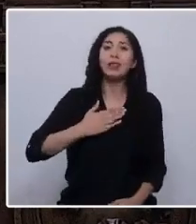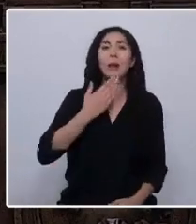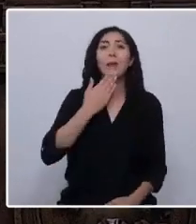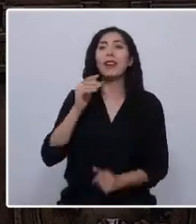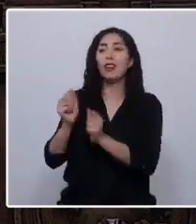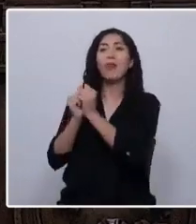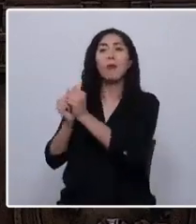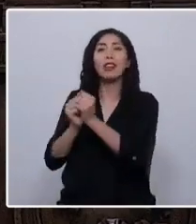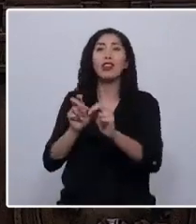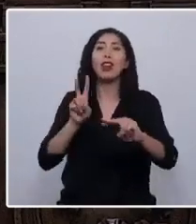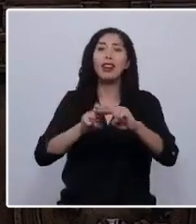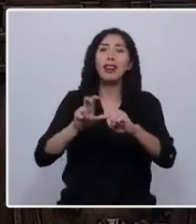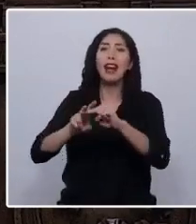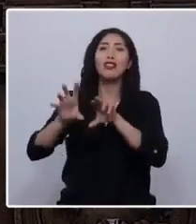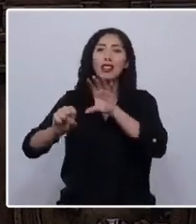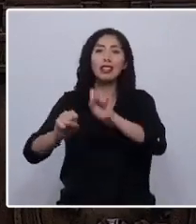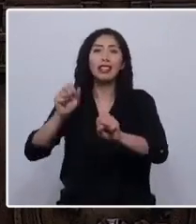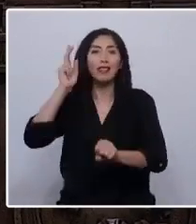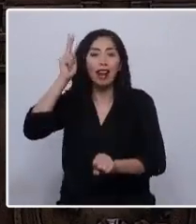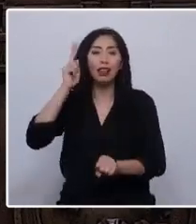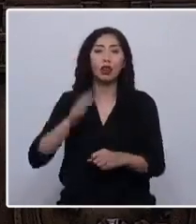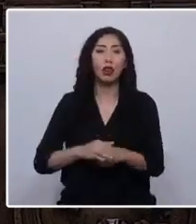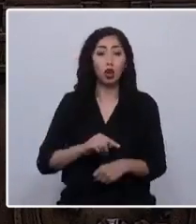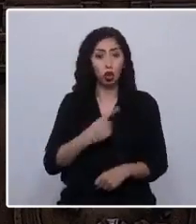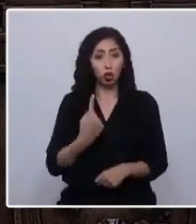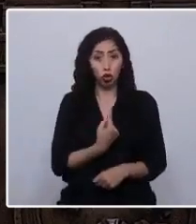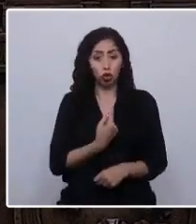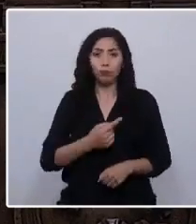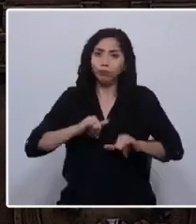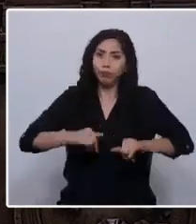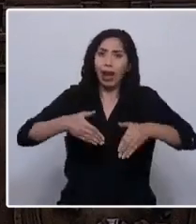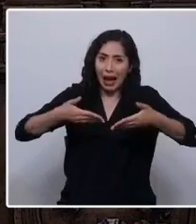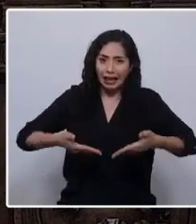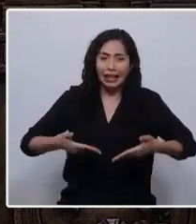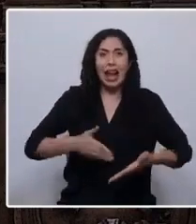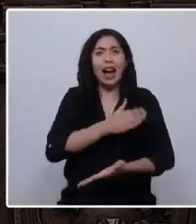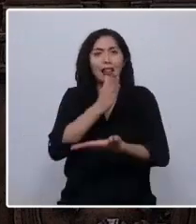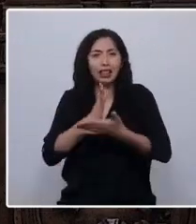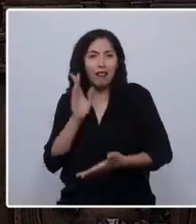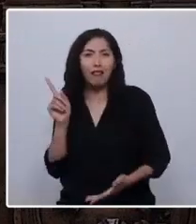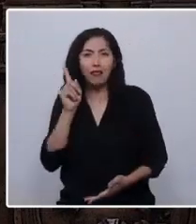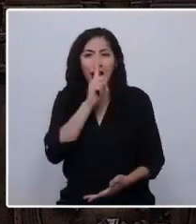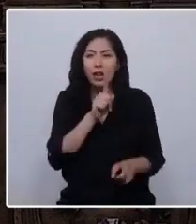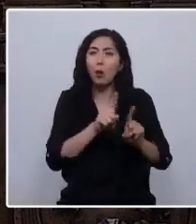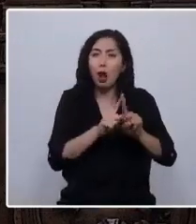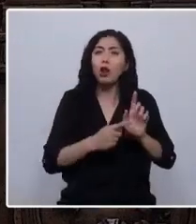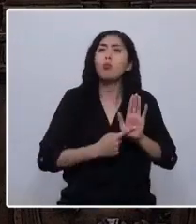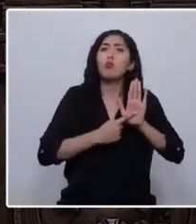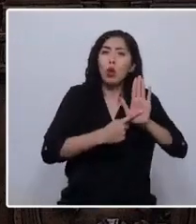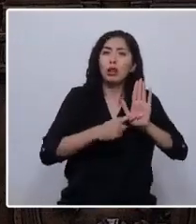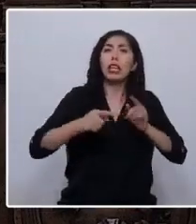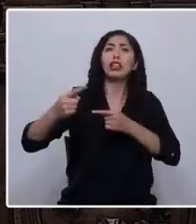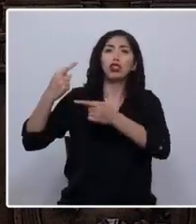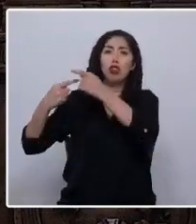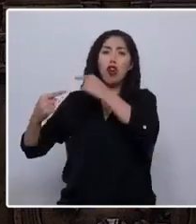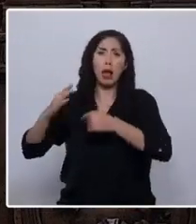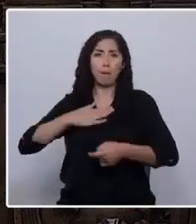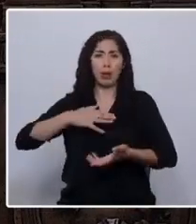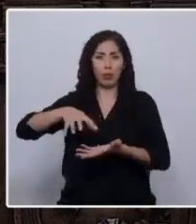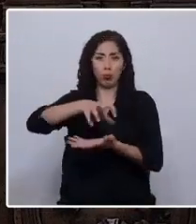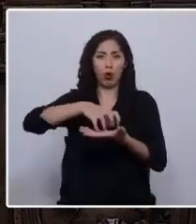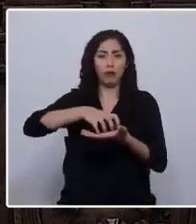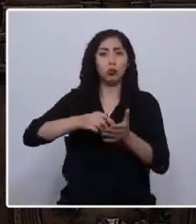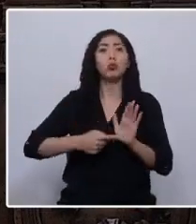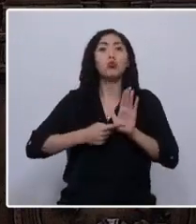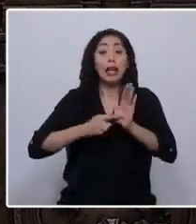reservados. Nos mantendremos aquí hasta el final, como lo demuestra la historia de mi pueblo, para demostrar que la